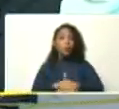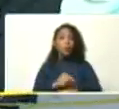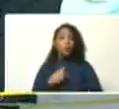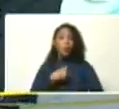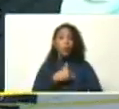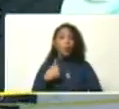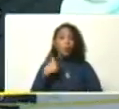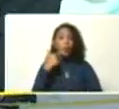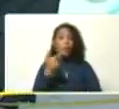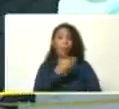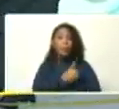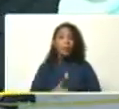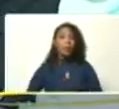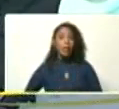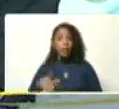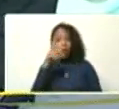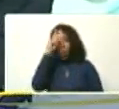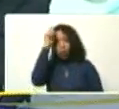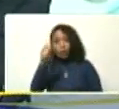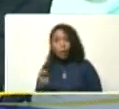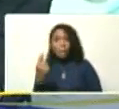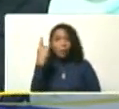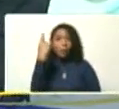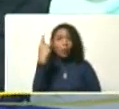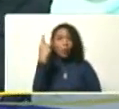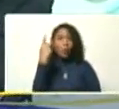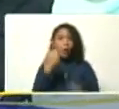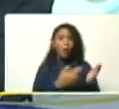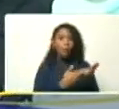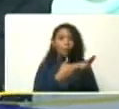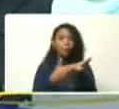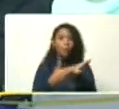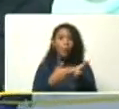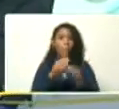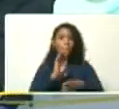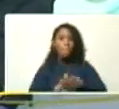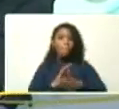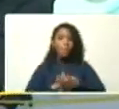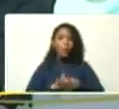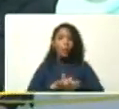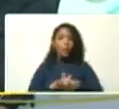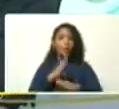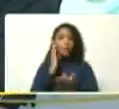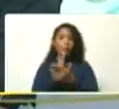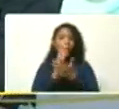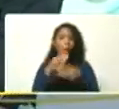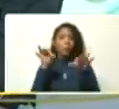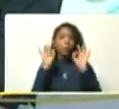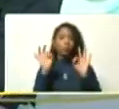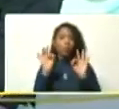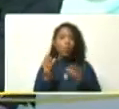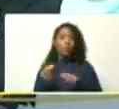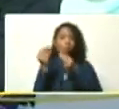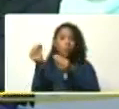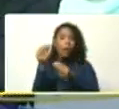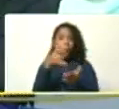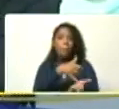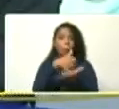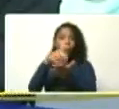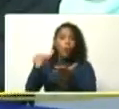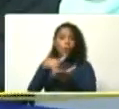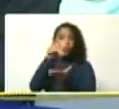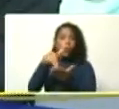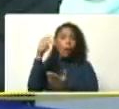decir, presidente, reconocerle primero a usted la deferencia por entregar siempre puntualmente los Premios Nacional de